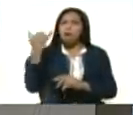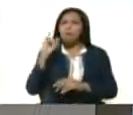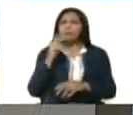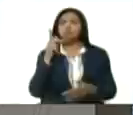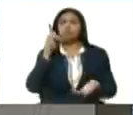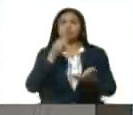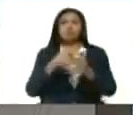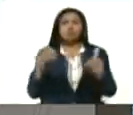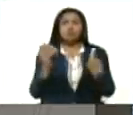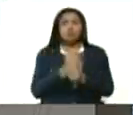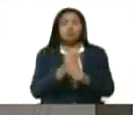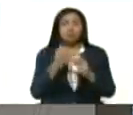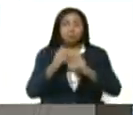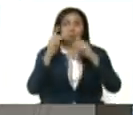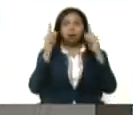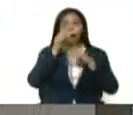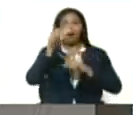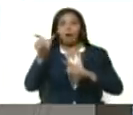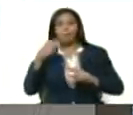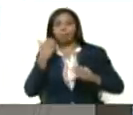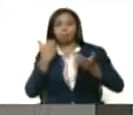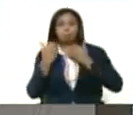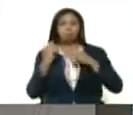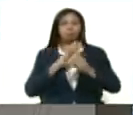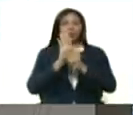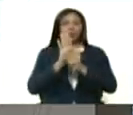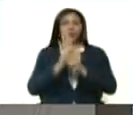y se encuentran con esa sorpresa.